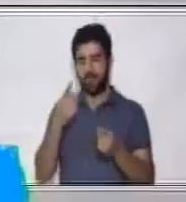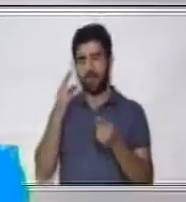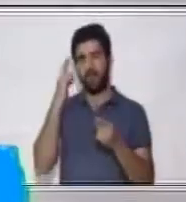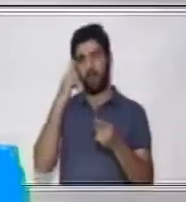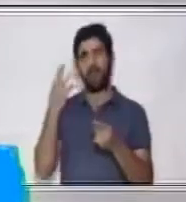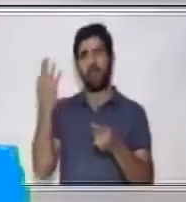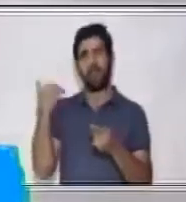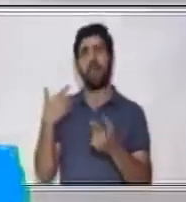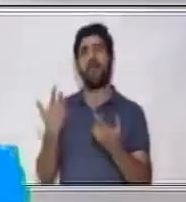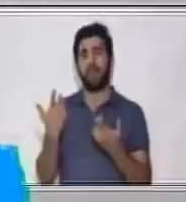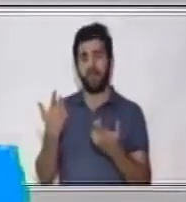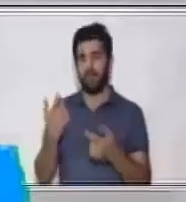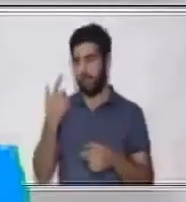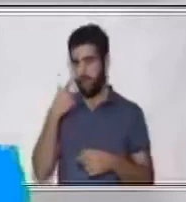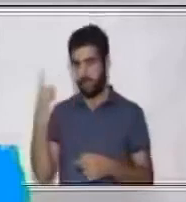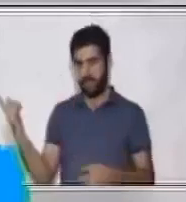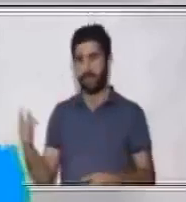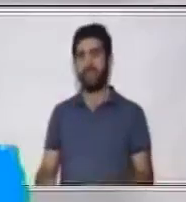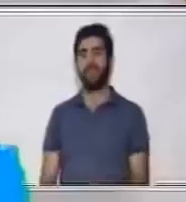recuerdas?